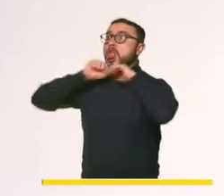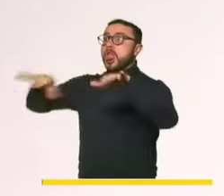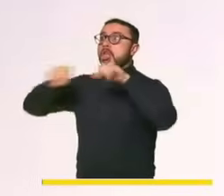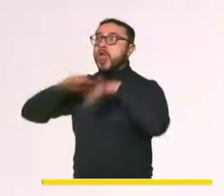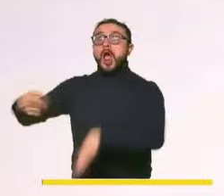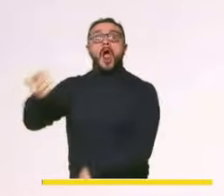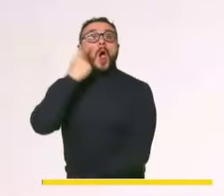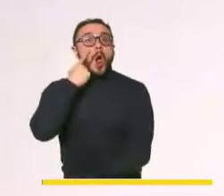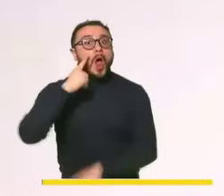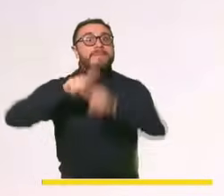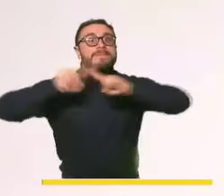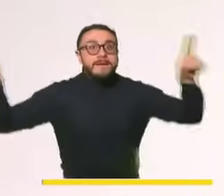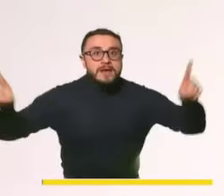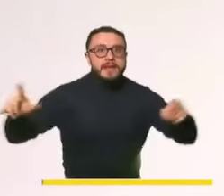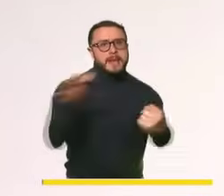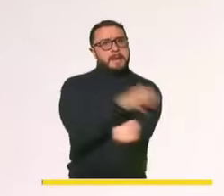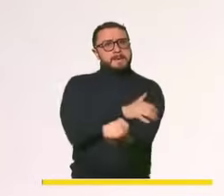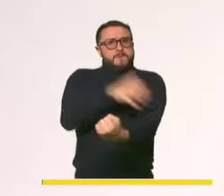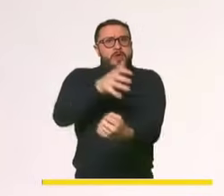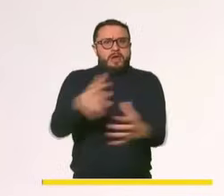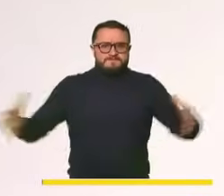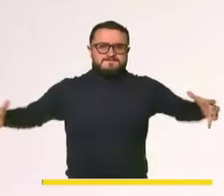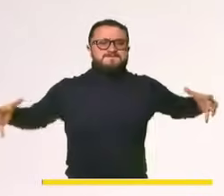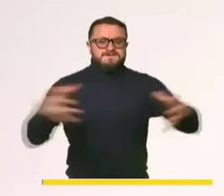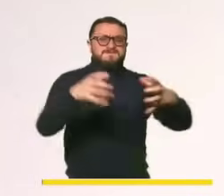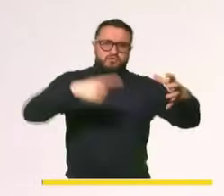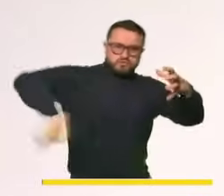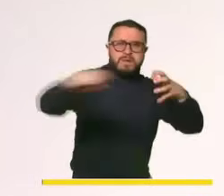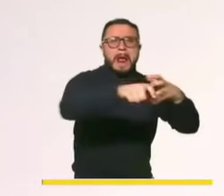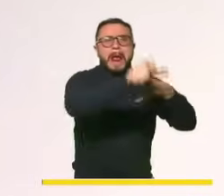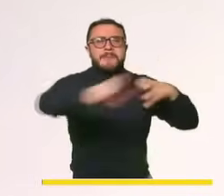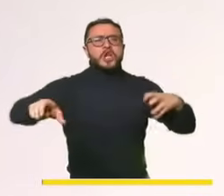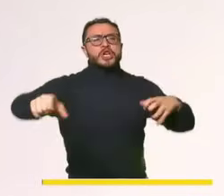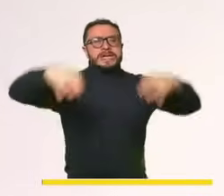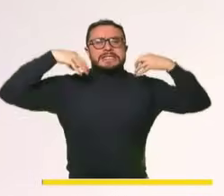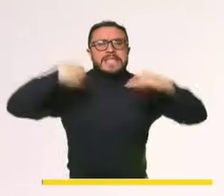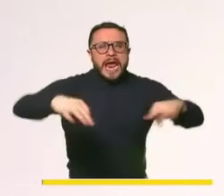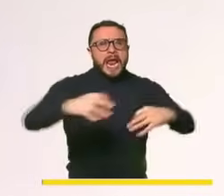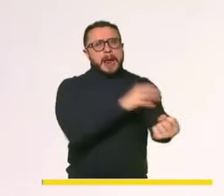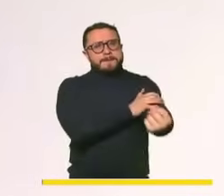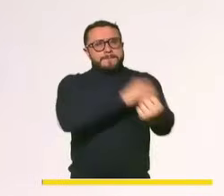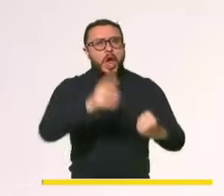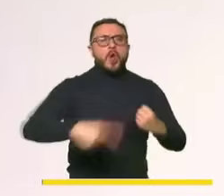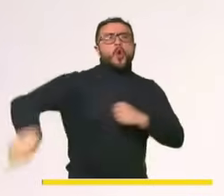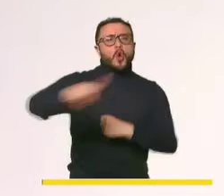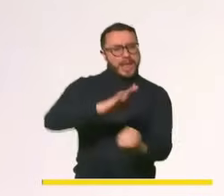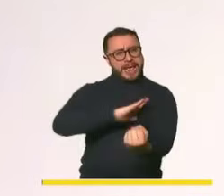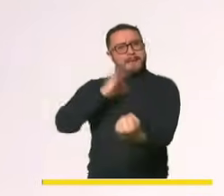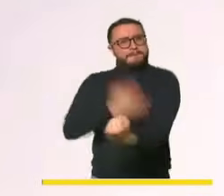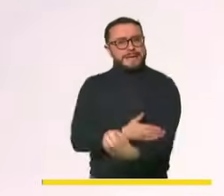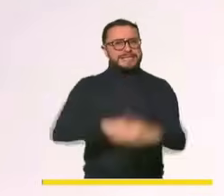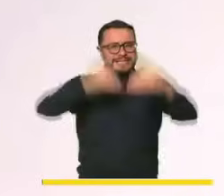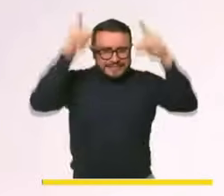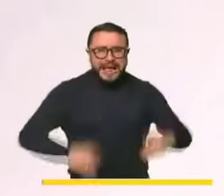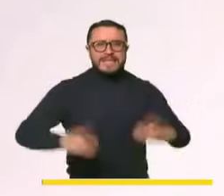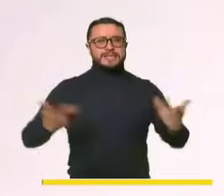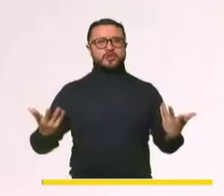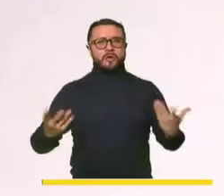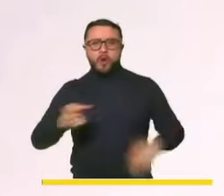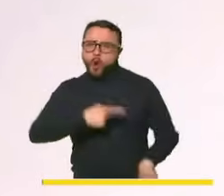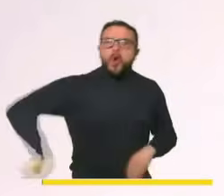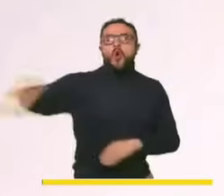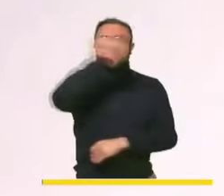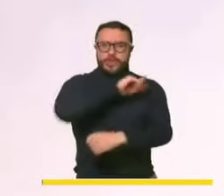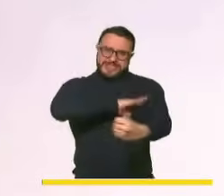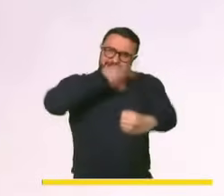Poder constituyente es poder del pueblo. Es capacidad de decisión. Es